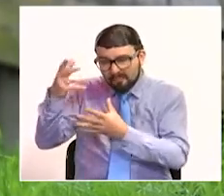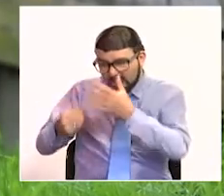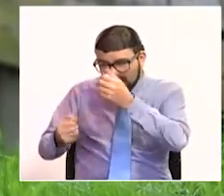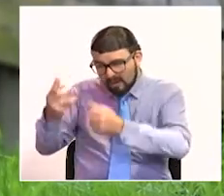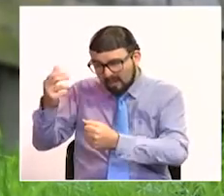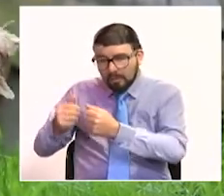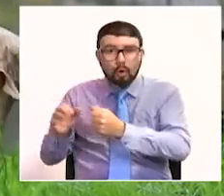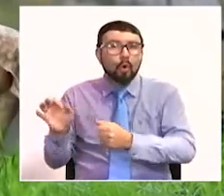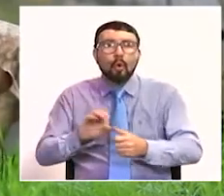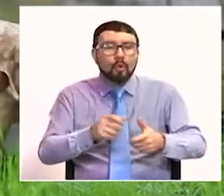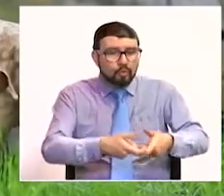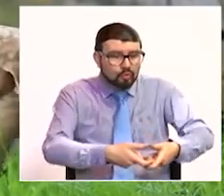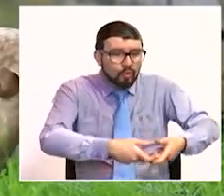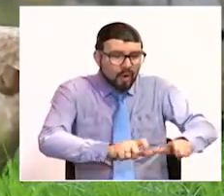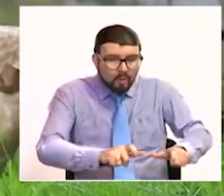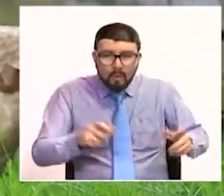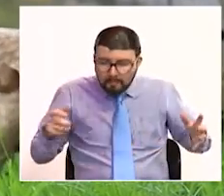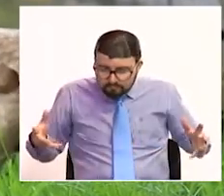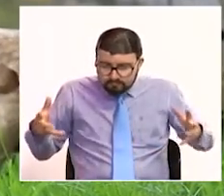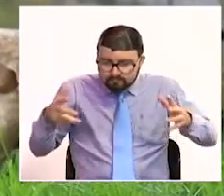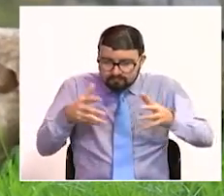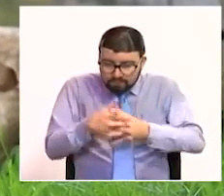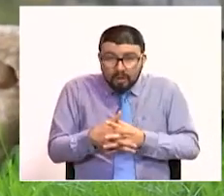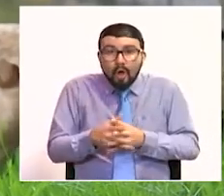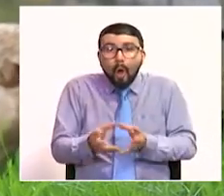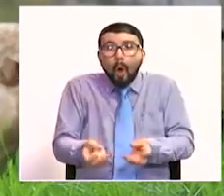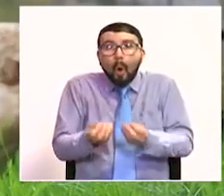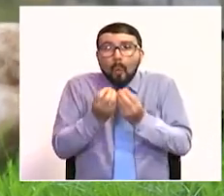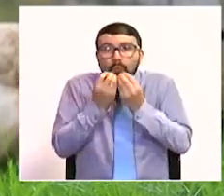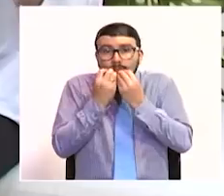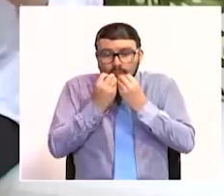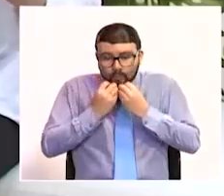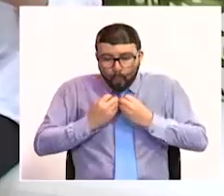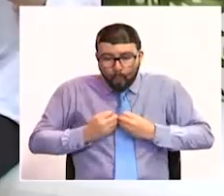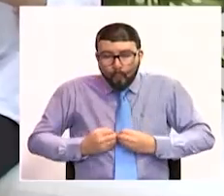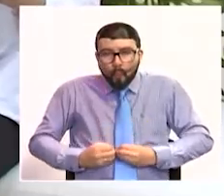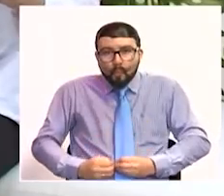de la gallina, porque debemos entender